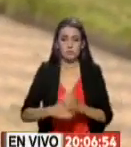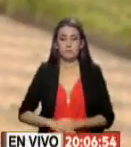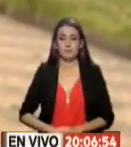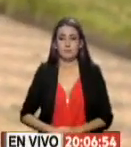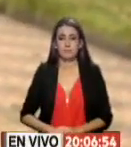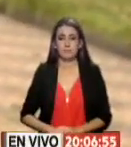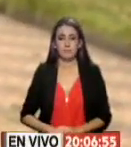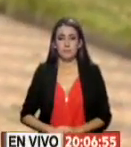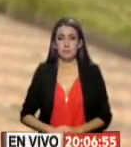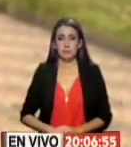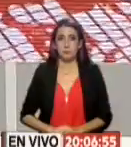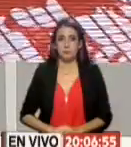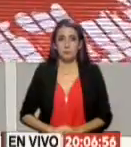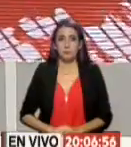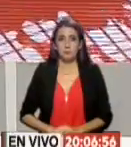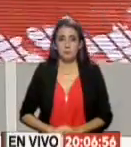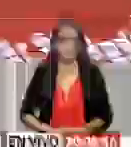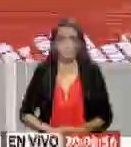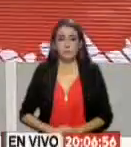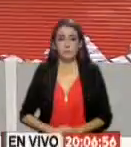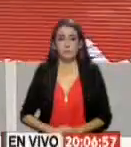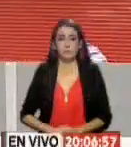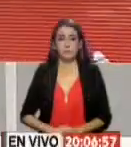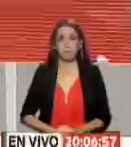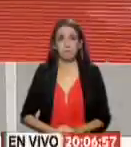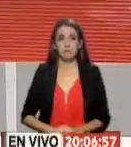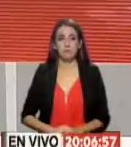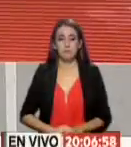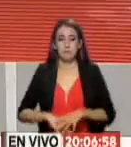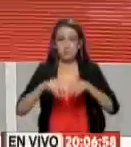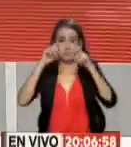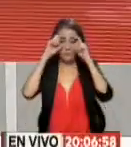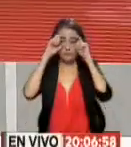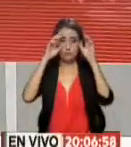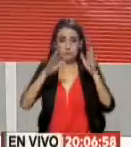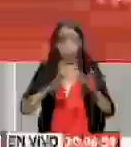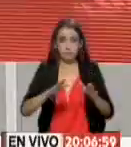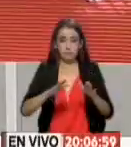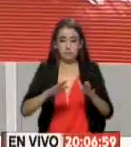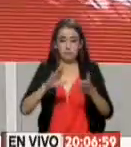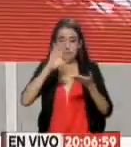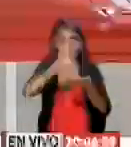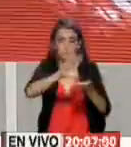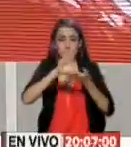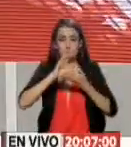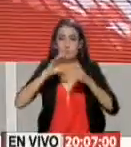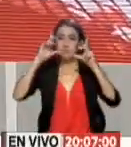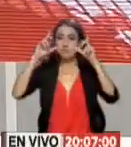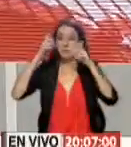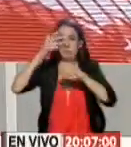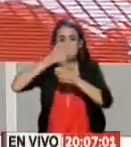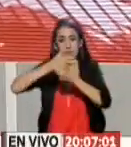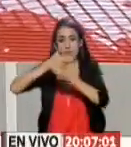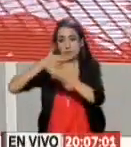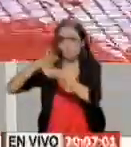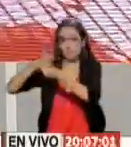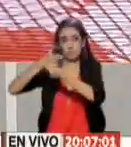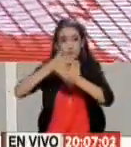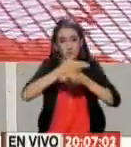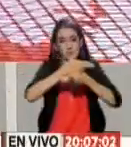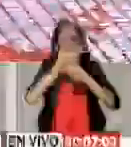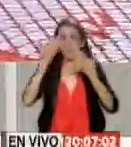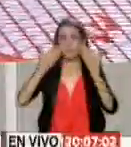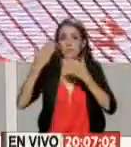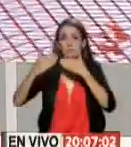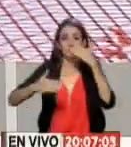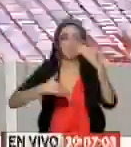Velasco, Telediario. La Fiscalía General del Estado extrajo el material audiovisual de los teléfonos móviles de los procesados en